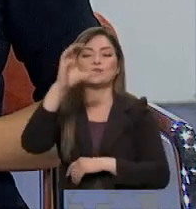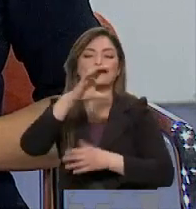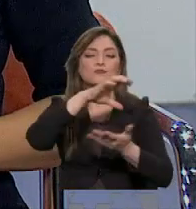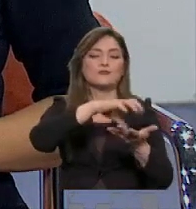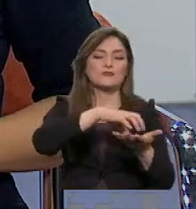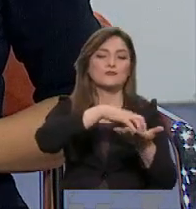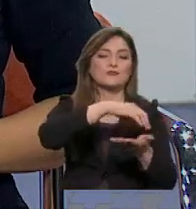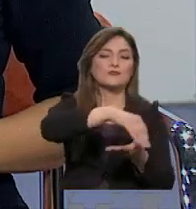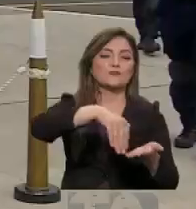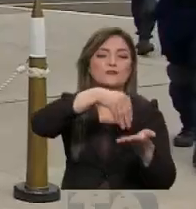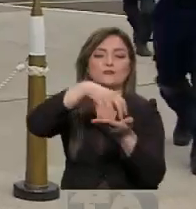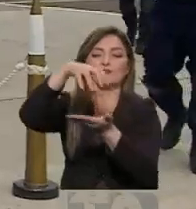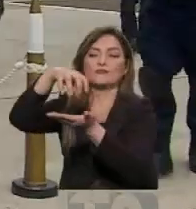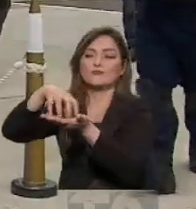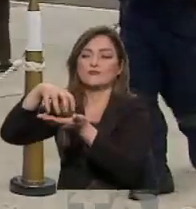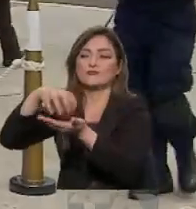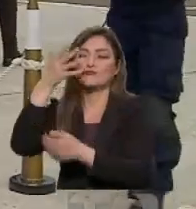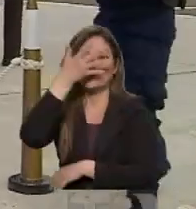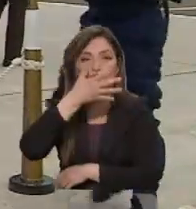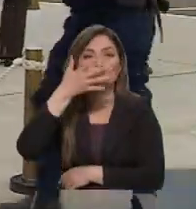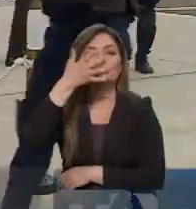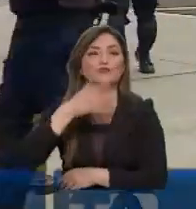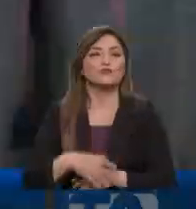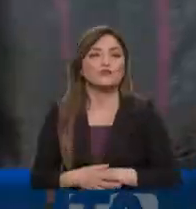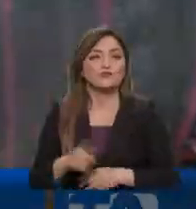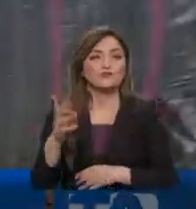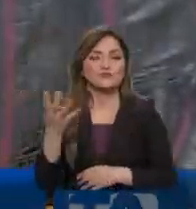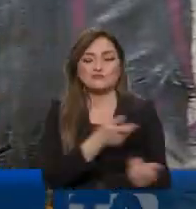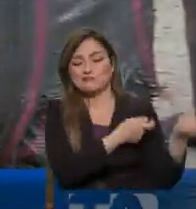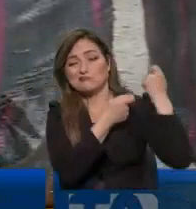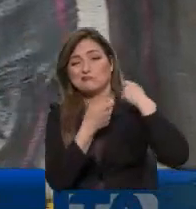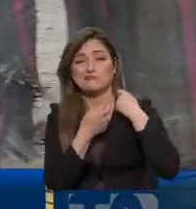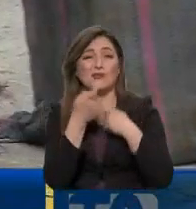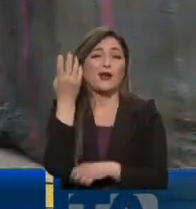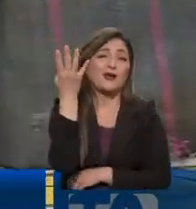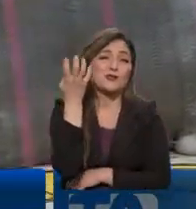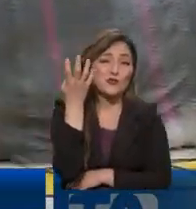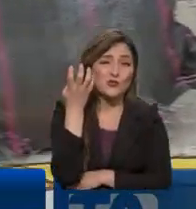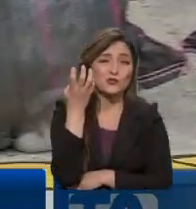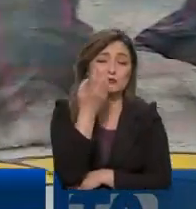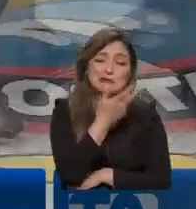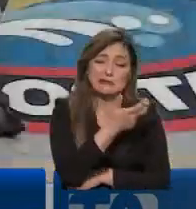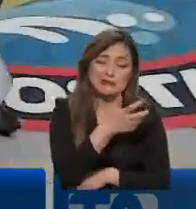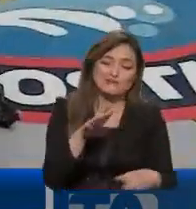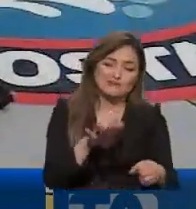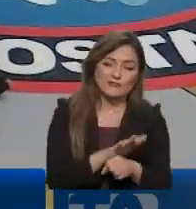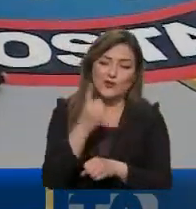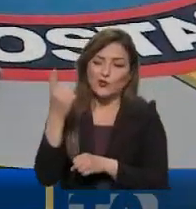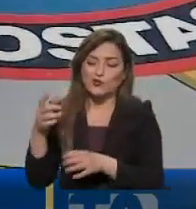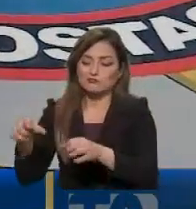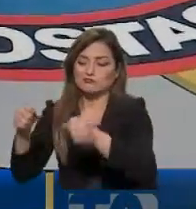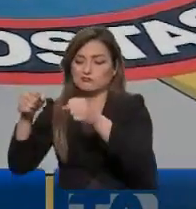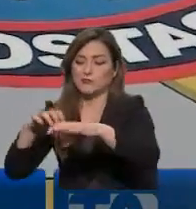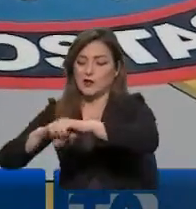Manabí y Esmeraldas. Eran 14 sacos, 13 completamente llenos y uno a la mitad. Al interior iban